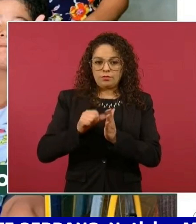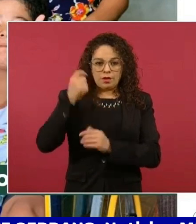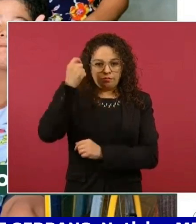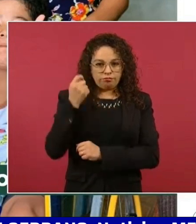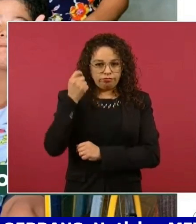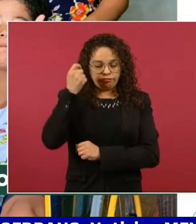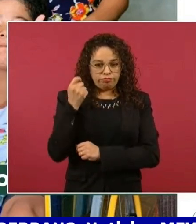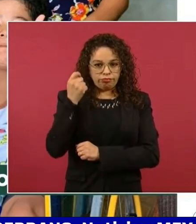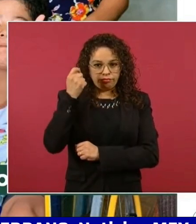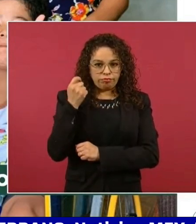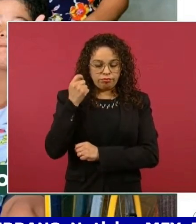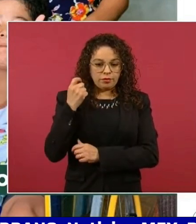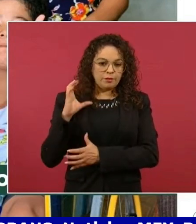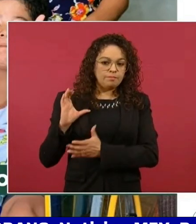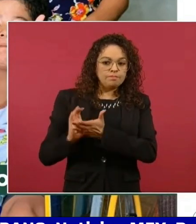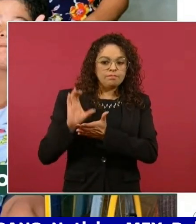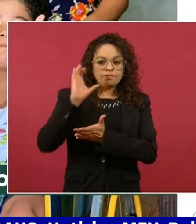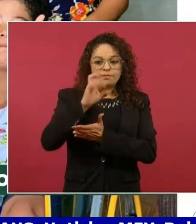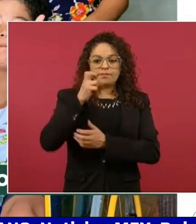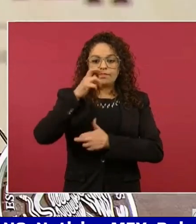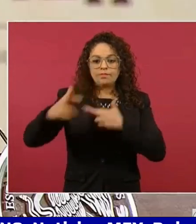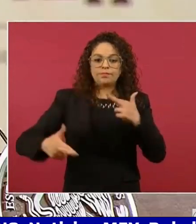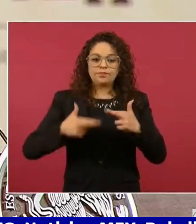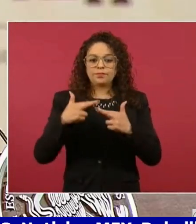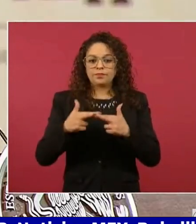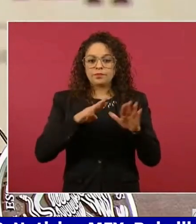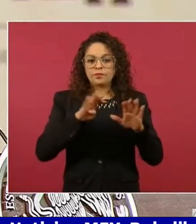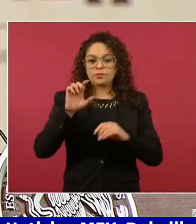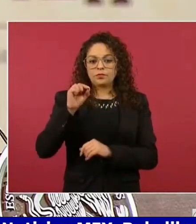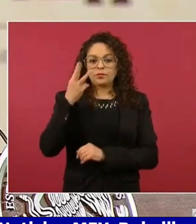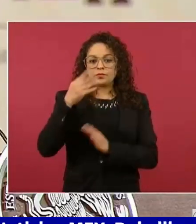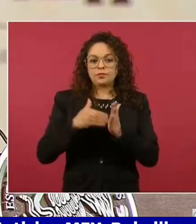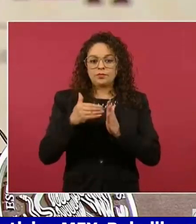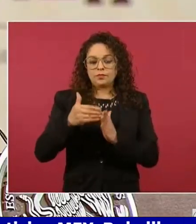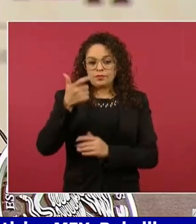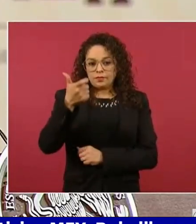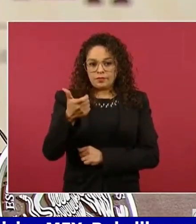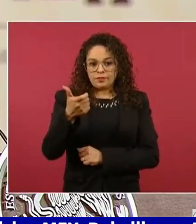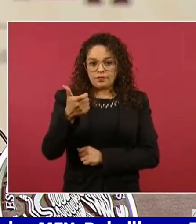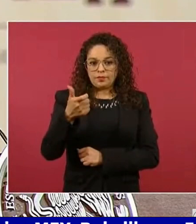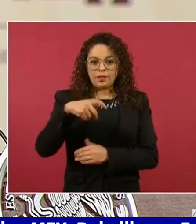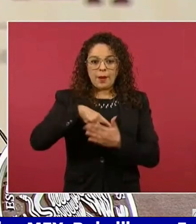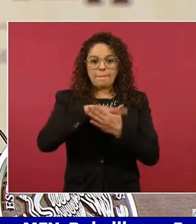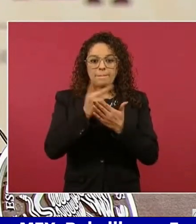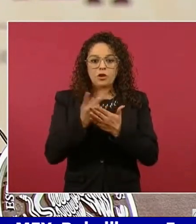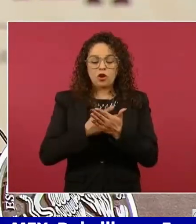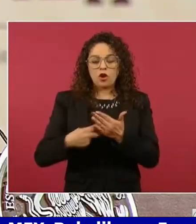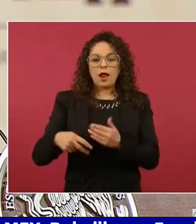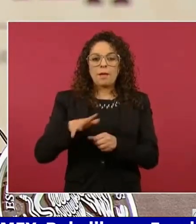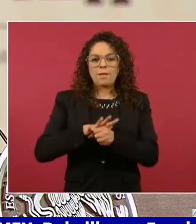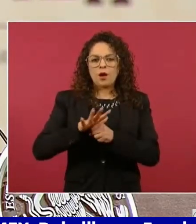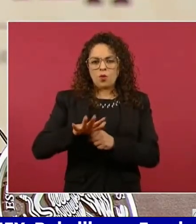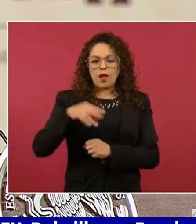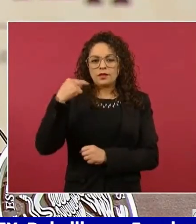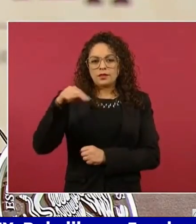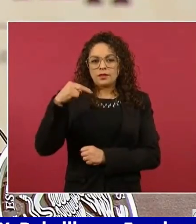regiones de 2 mil 943 millones de pesos. En el caso del programa Sembrando Vida,